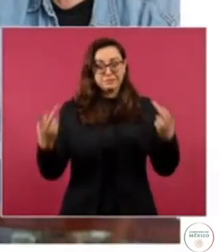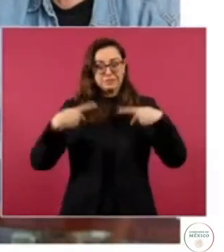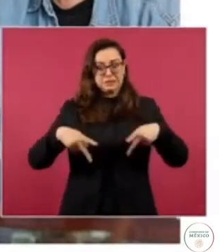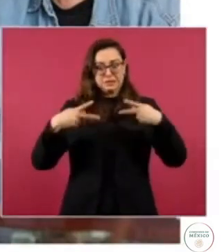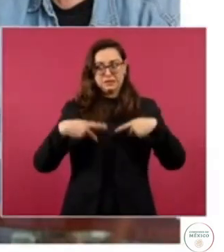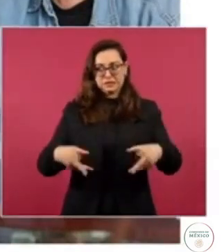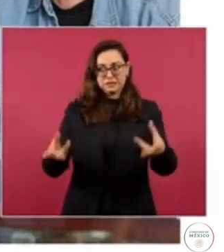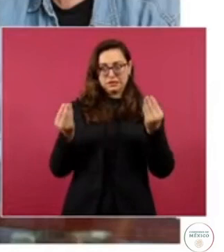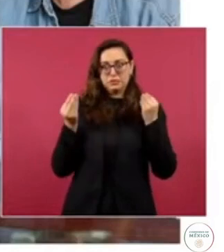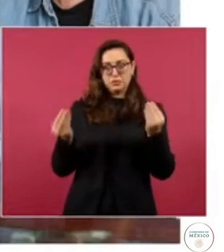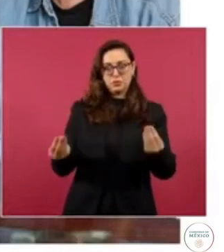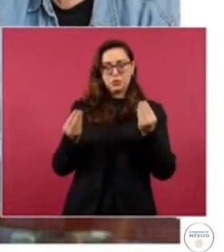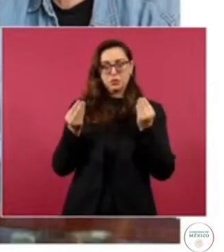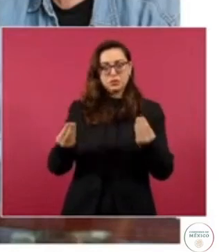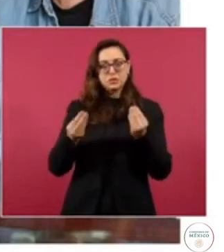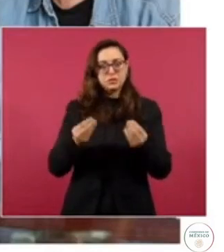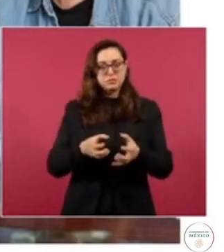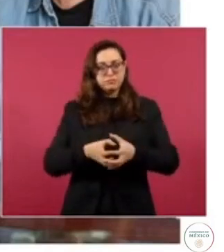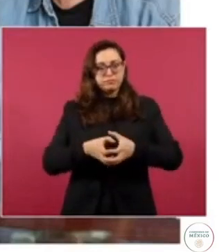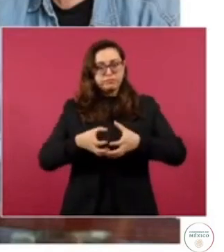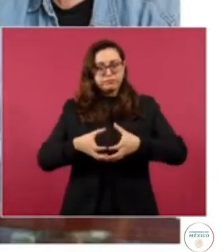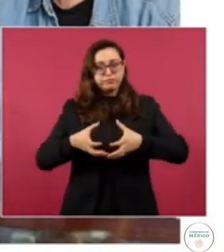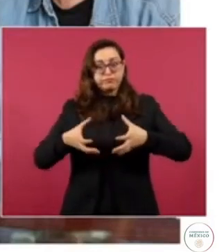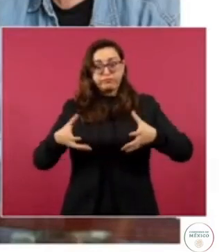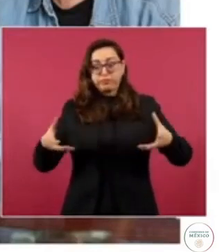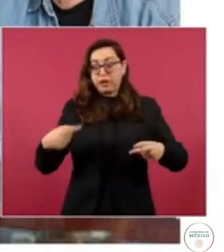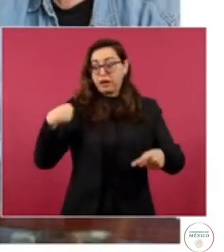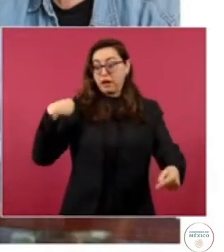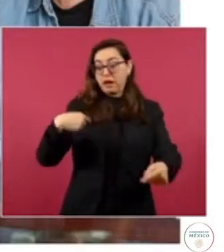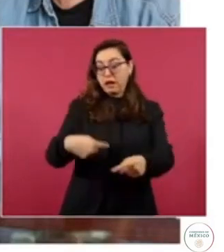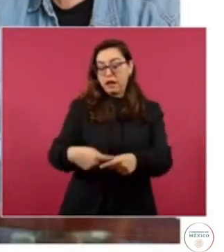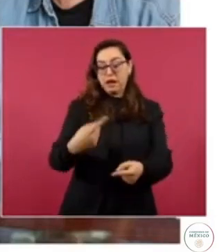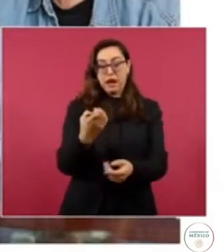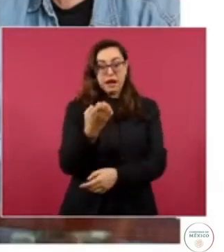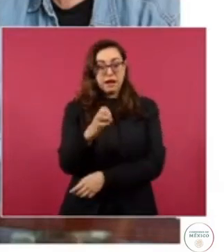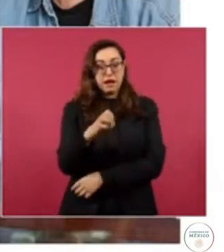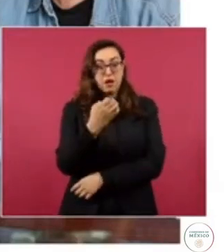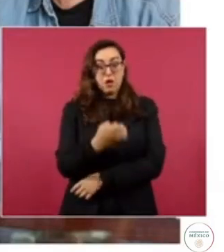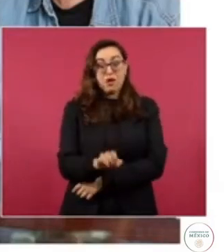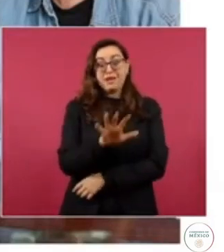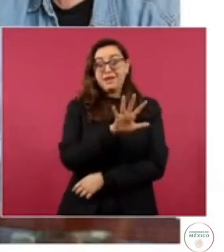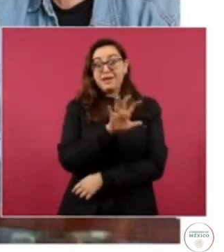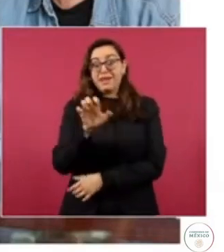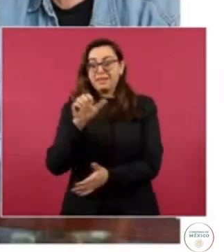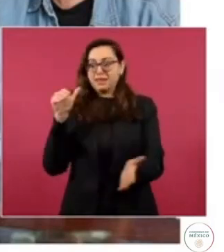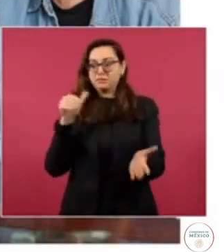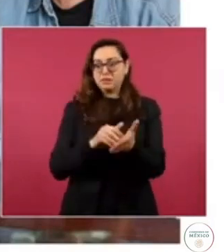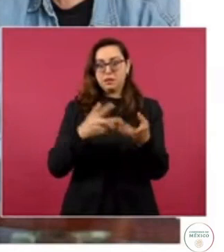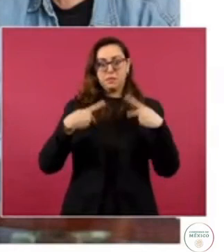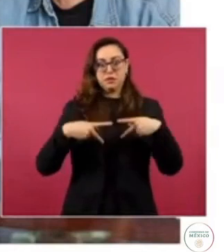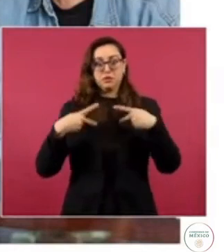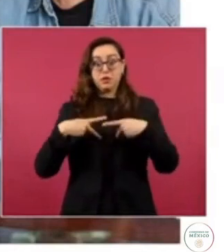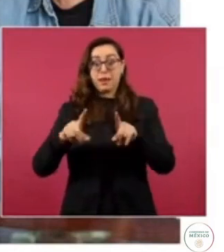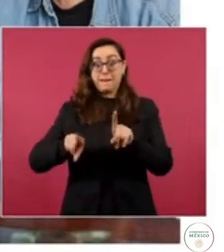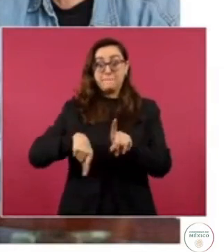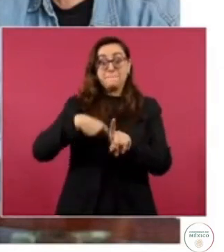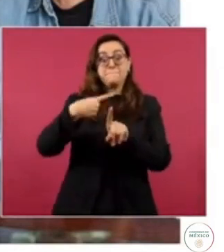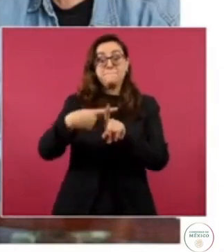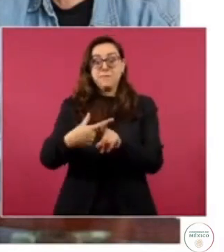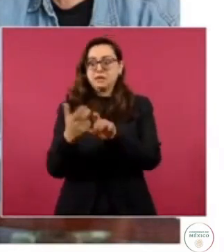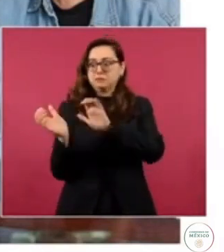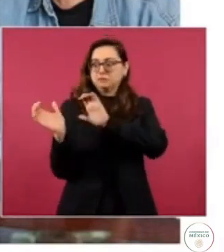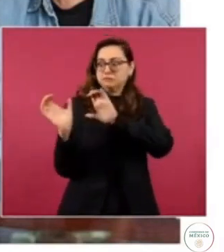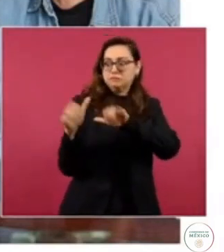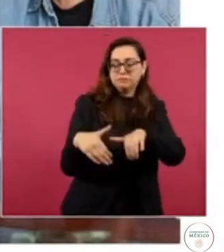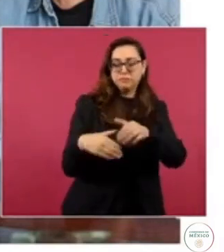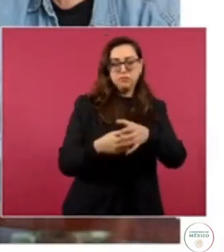mayores. Simplemente en este mes de enero vamos a agregar a medio millón de adultos mayores a esta pensión y organizamos la